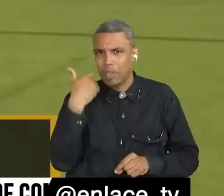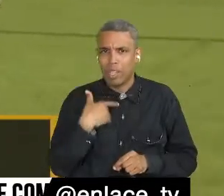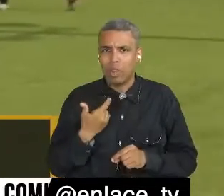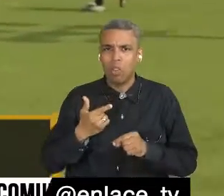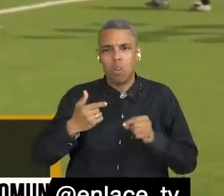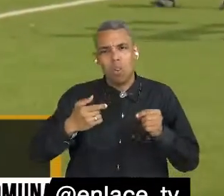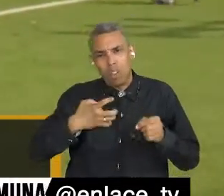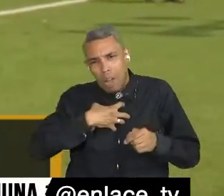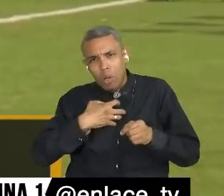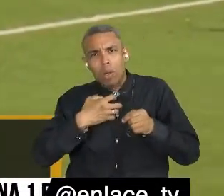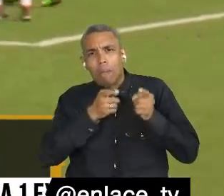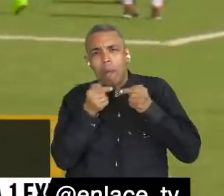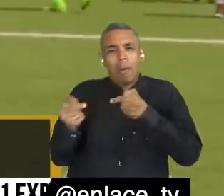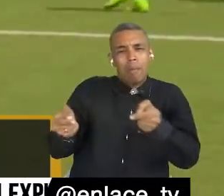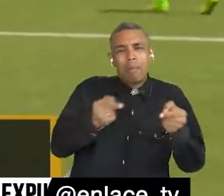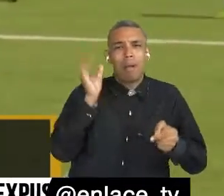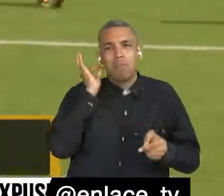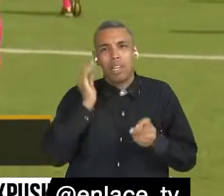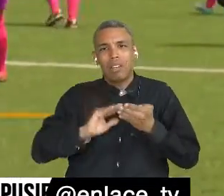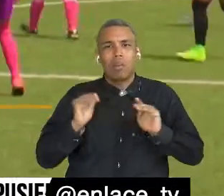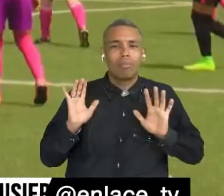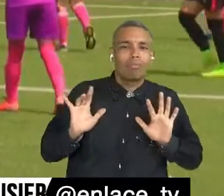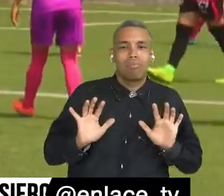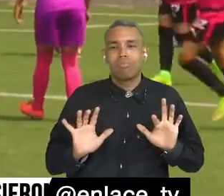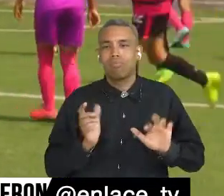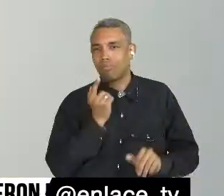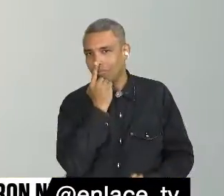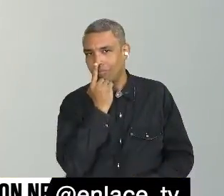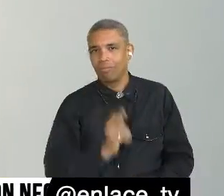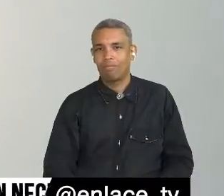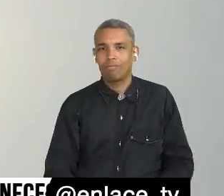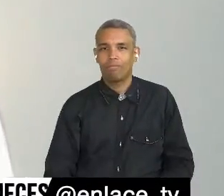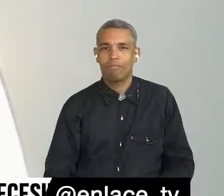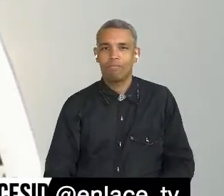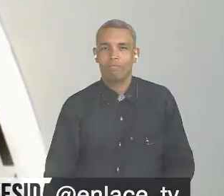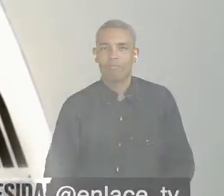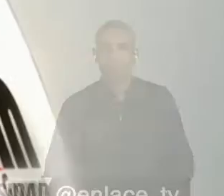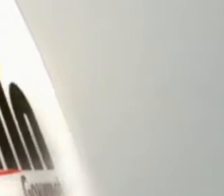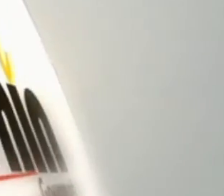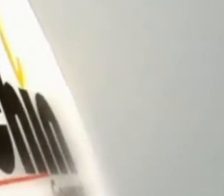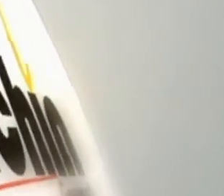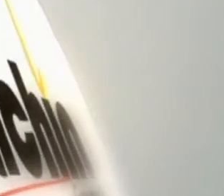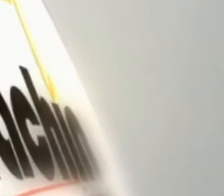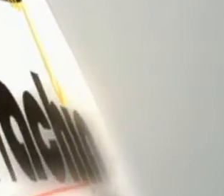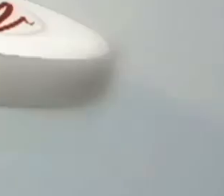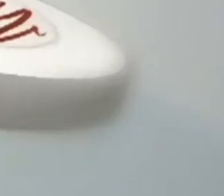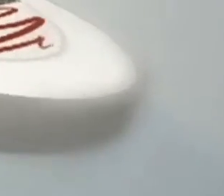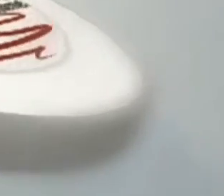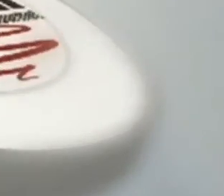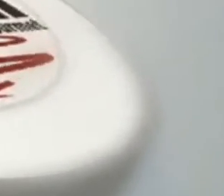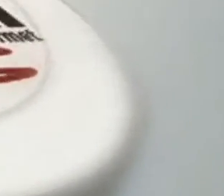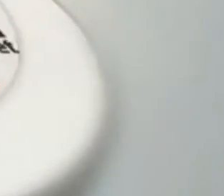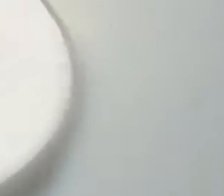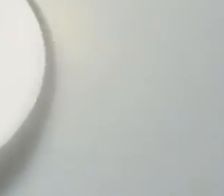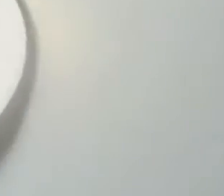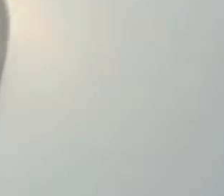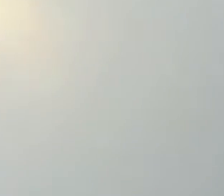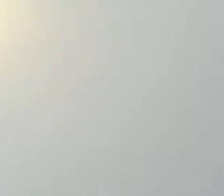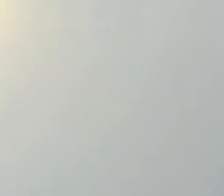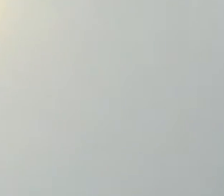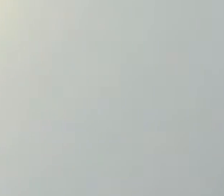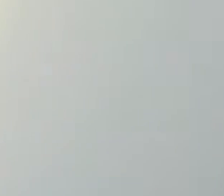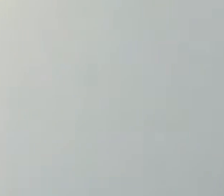supuesto apoyan el fútbol que ahora también lo juegan las mujeres. Hasta aquí los deportes, con el patrocinio de Restaurante El